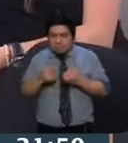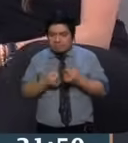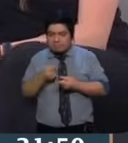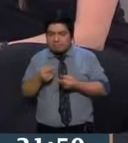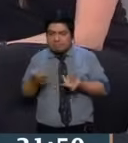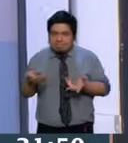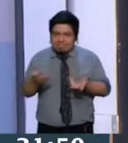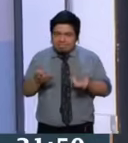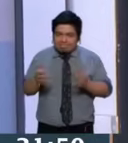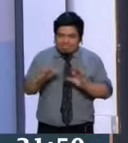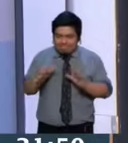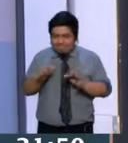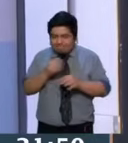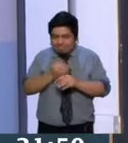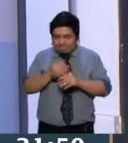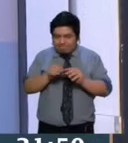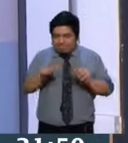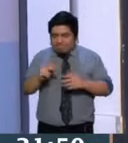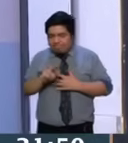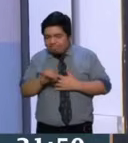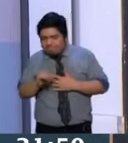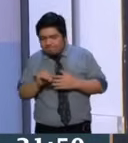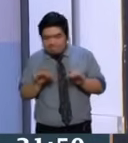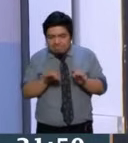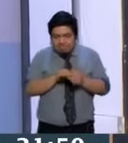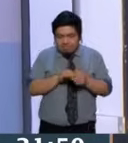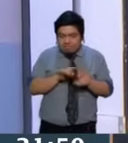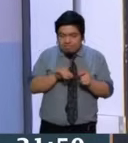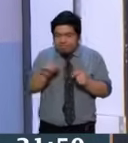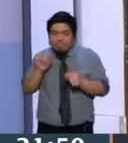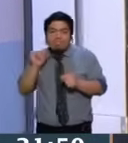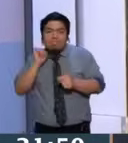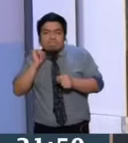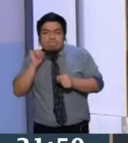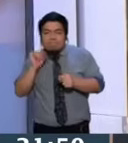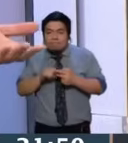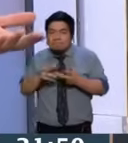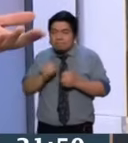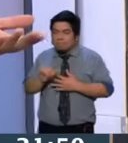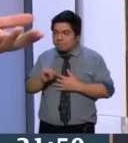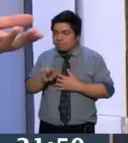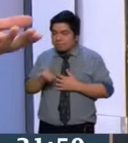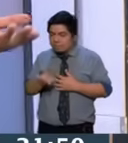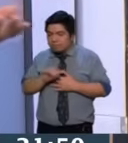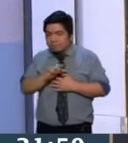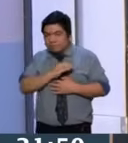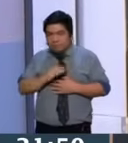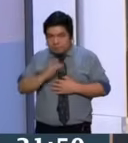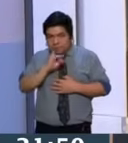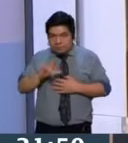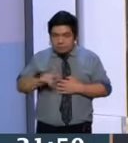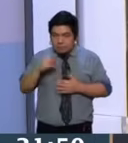que pintan su raya con el PRI, pero después al Senado en la fórmula con Alejandra Barrales, que fue su candidata a la jefatura de gobierno